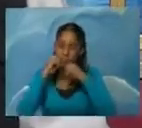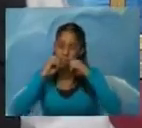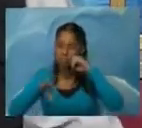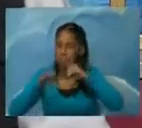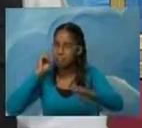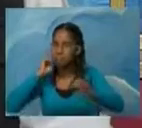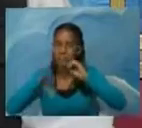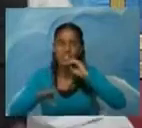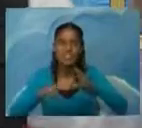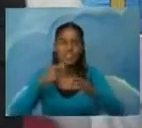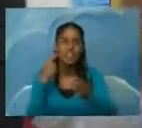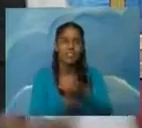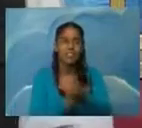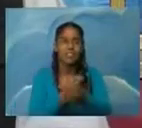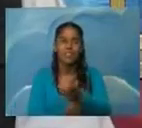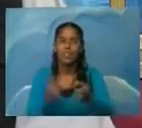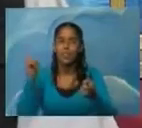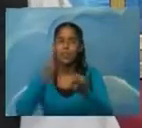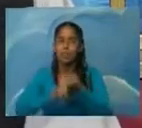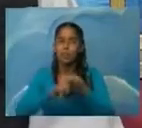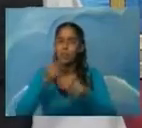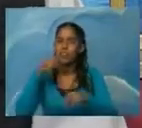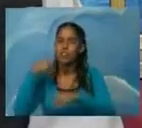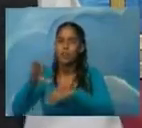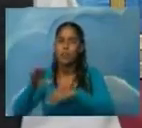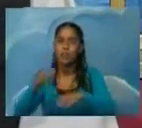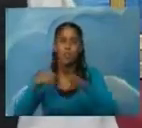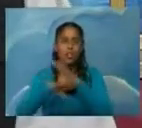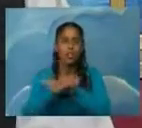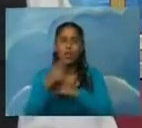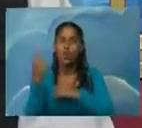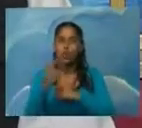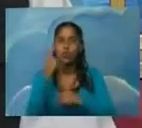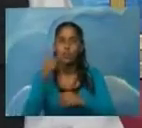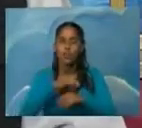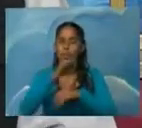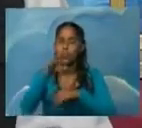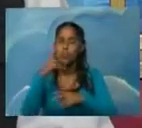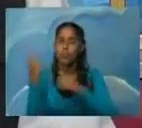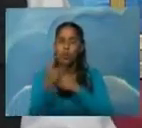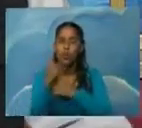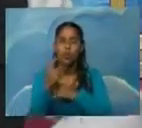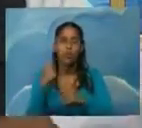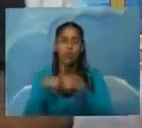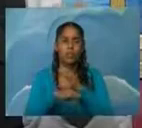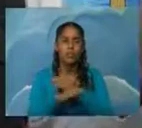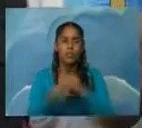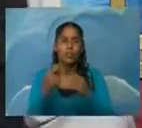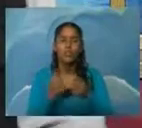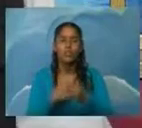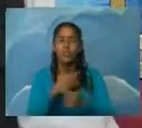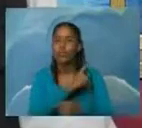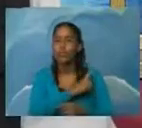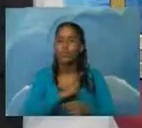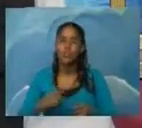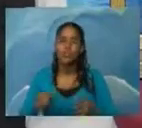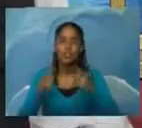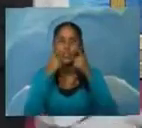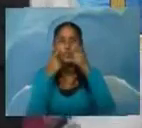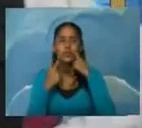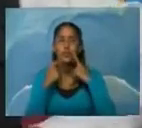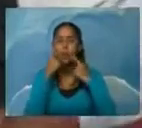A vomitar. Hermano, mi esposa se levantó y se fue. Esa no, nada. ¿Te dejó solo? Se me dejó. Me dijo, bueno, hermano, y yo decía llorar.